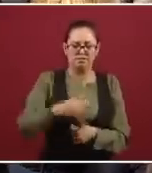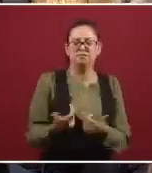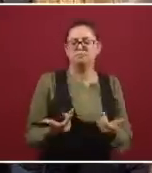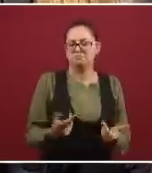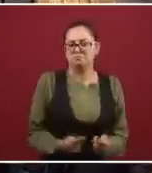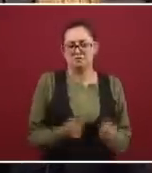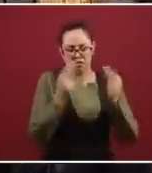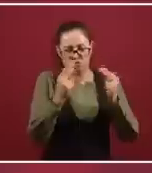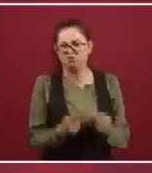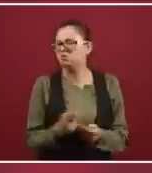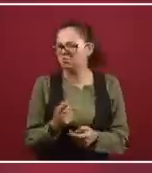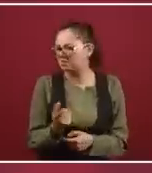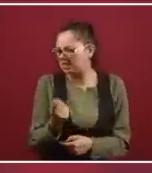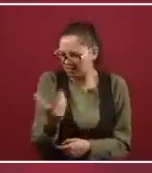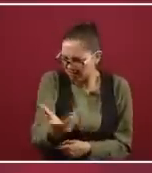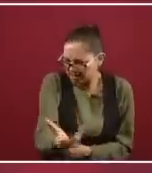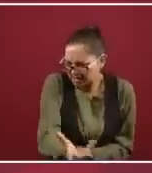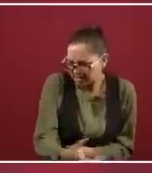Sí, mire,